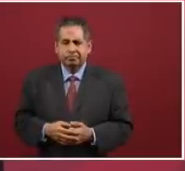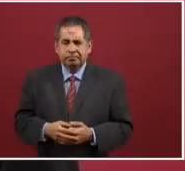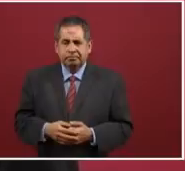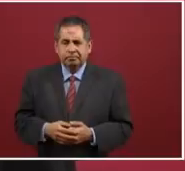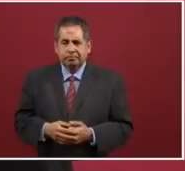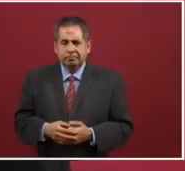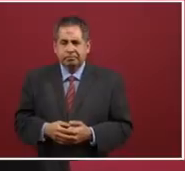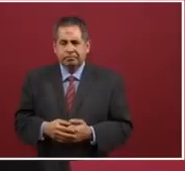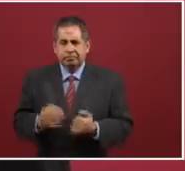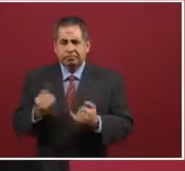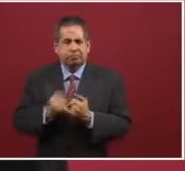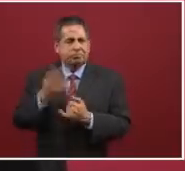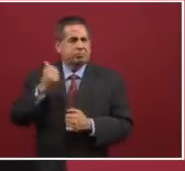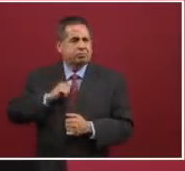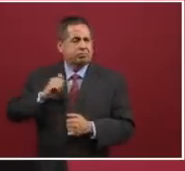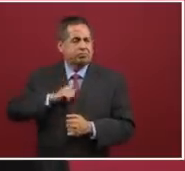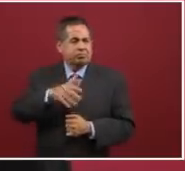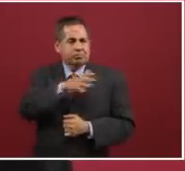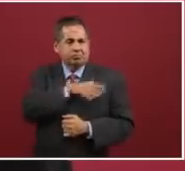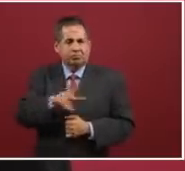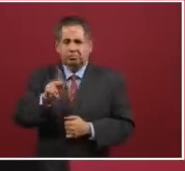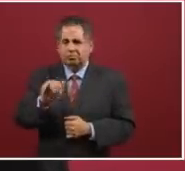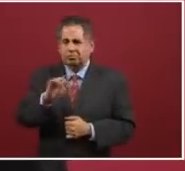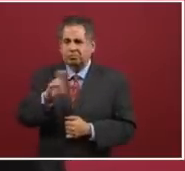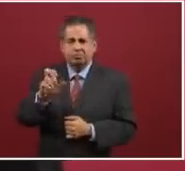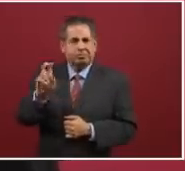el general Pirri.